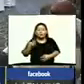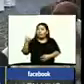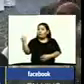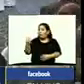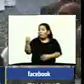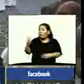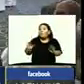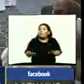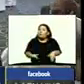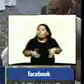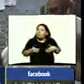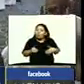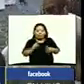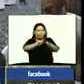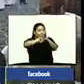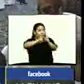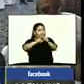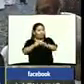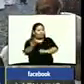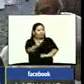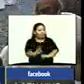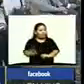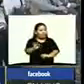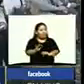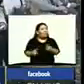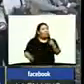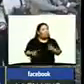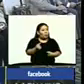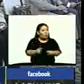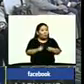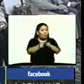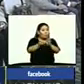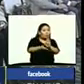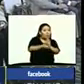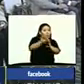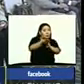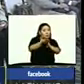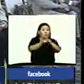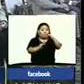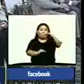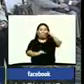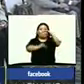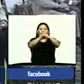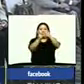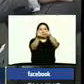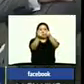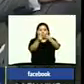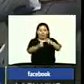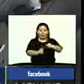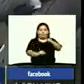para mejorar y modernizar, entre estos el aumento del techo presupuestario.